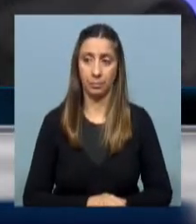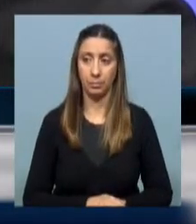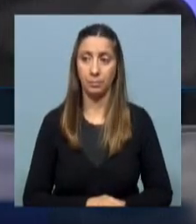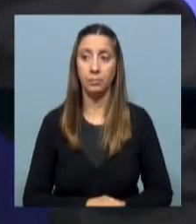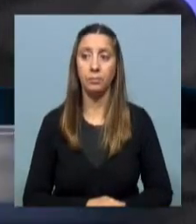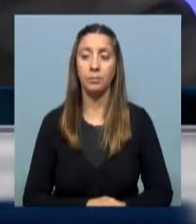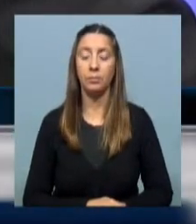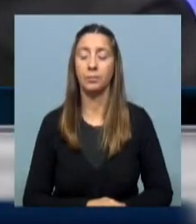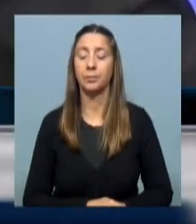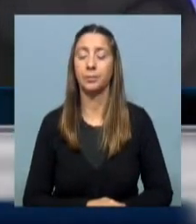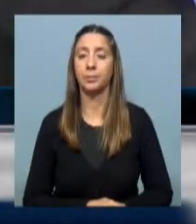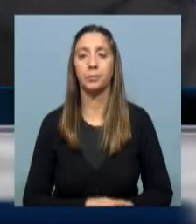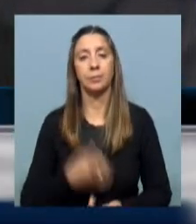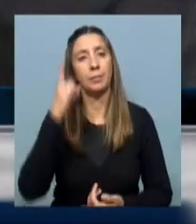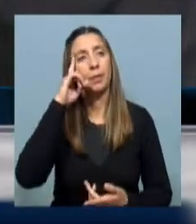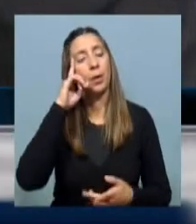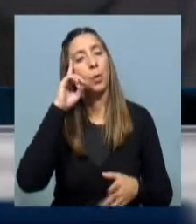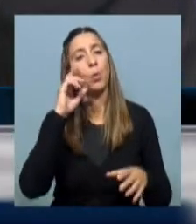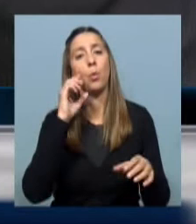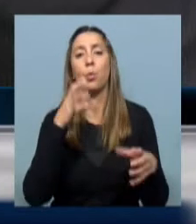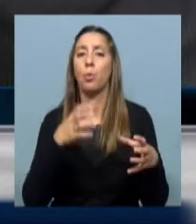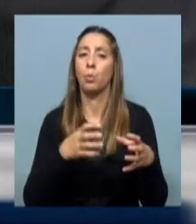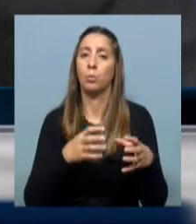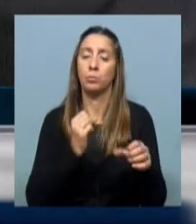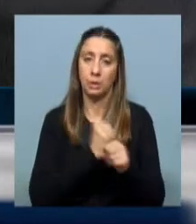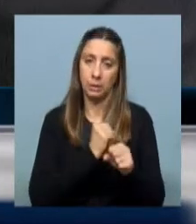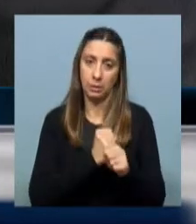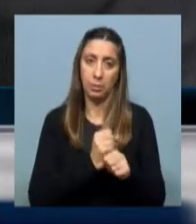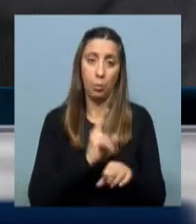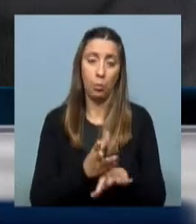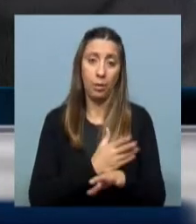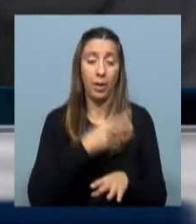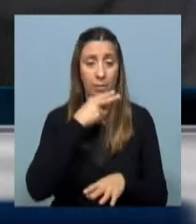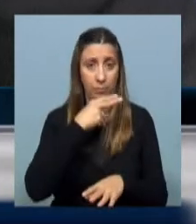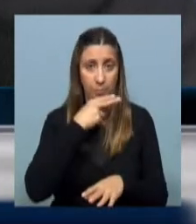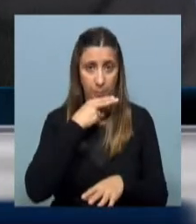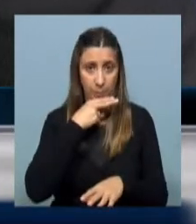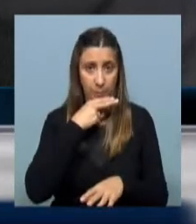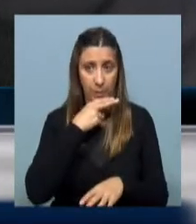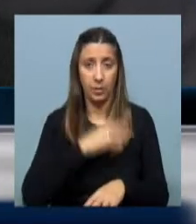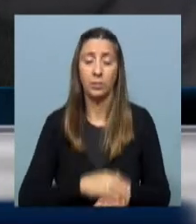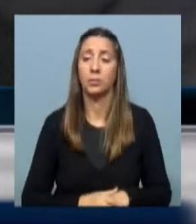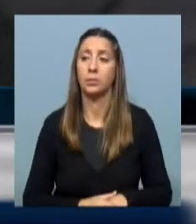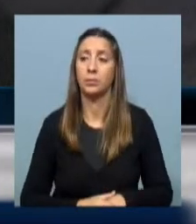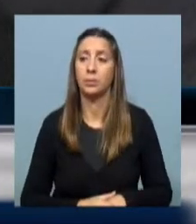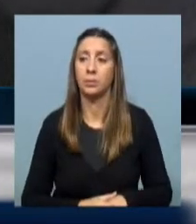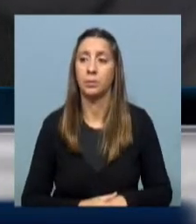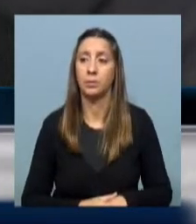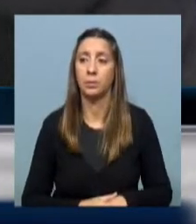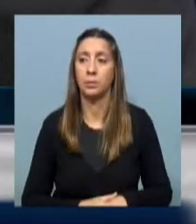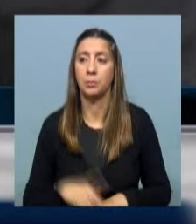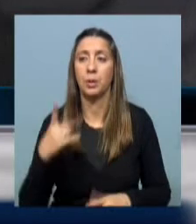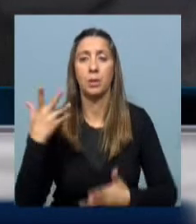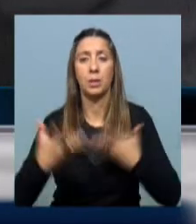Se dispuso un operativo de prevención. El día viernes, cuando tuvimos el